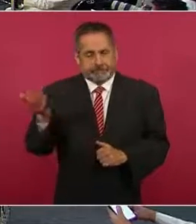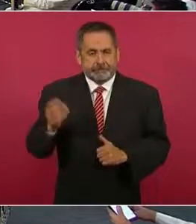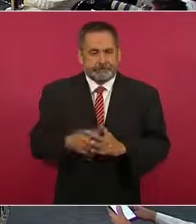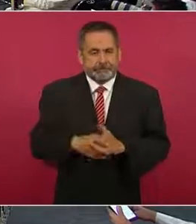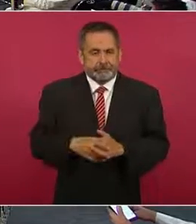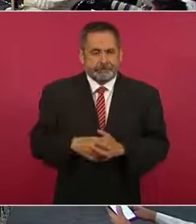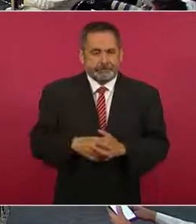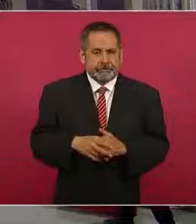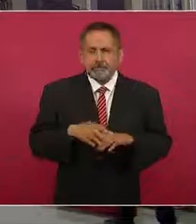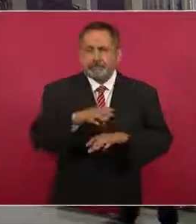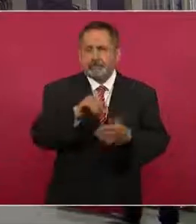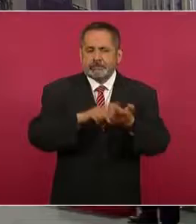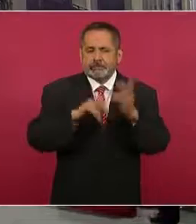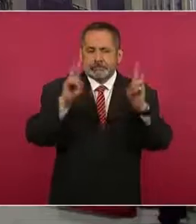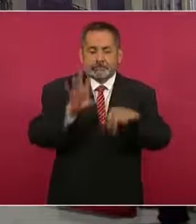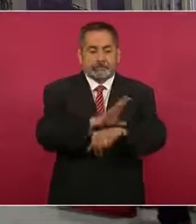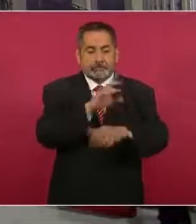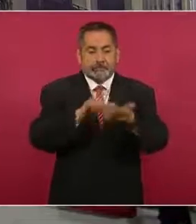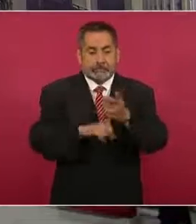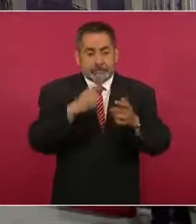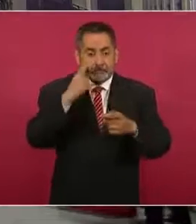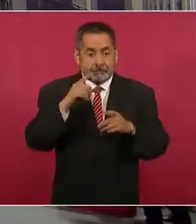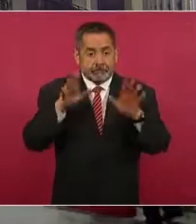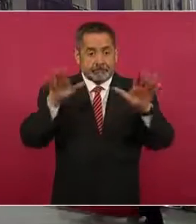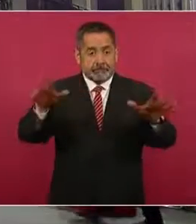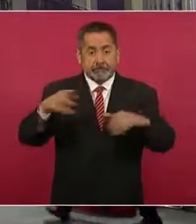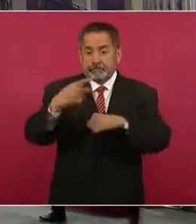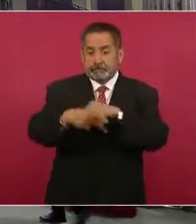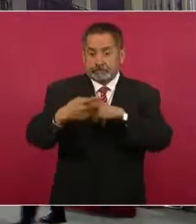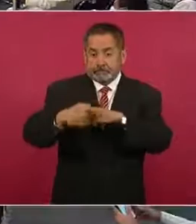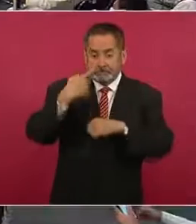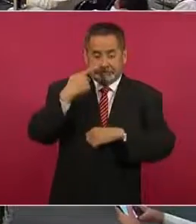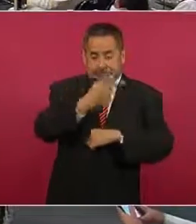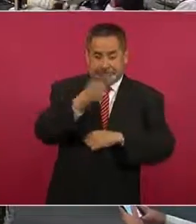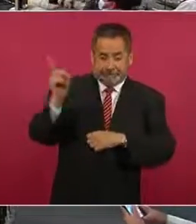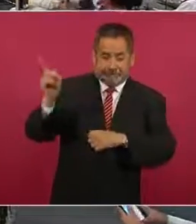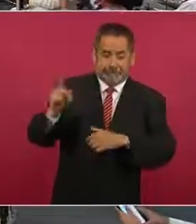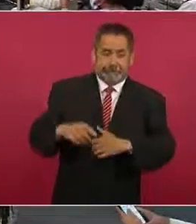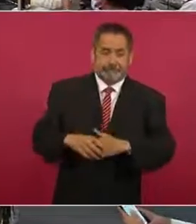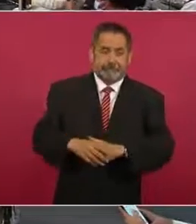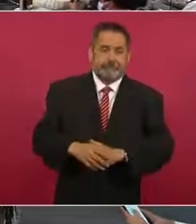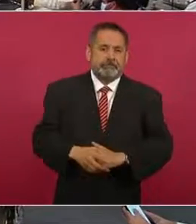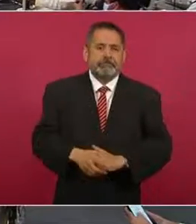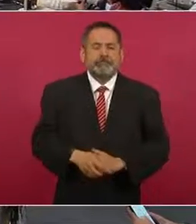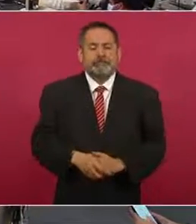la industria eléctrica. Ah, avión en peligro. Avión en peligro.